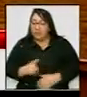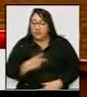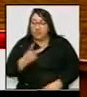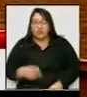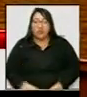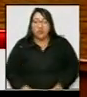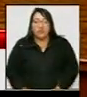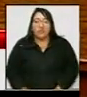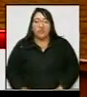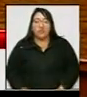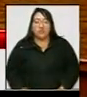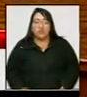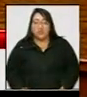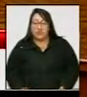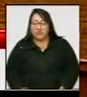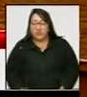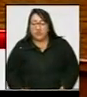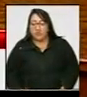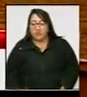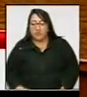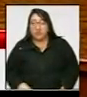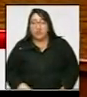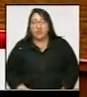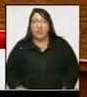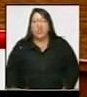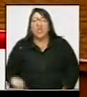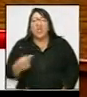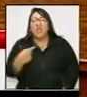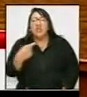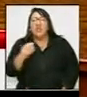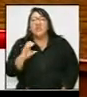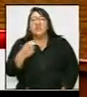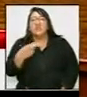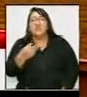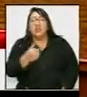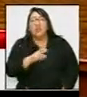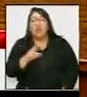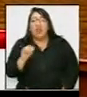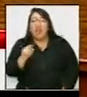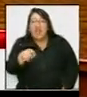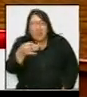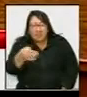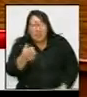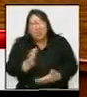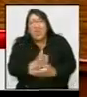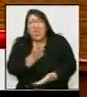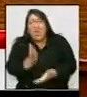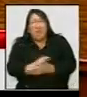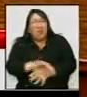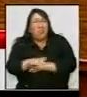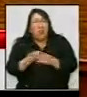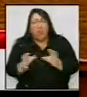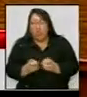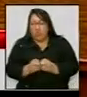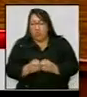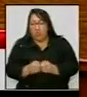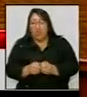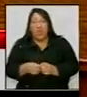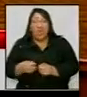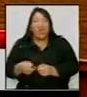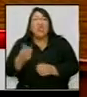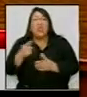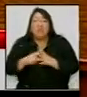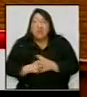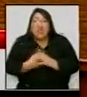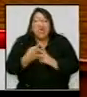tema del señor Pedro Gonzalo Chávarri es el origen del problema. Y el origen del problema